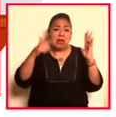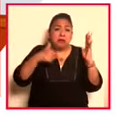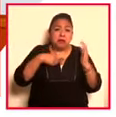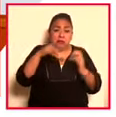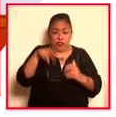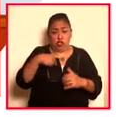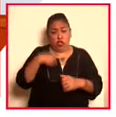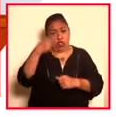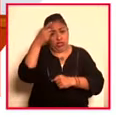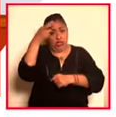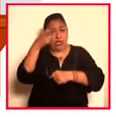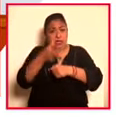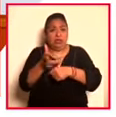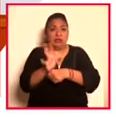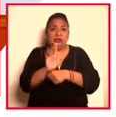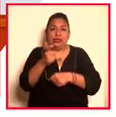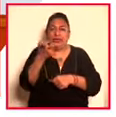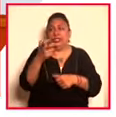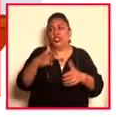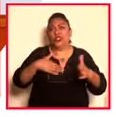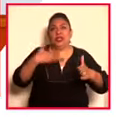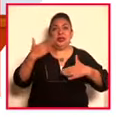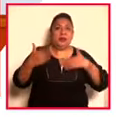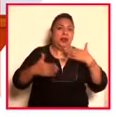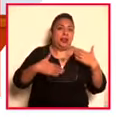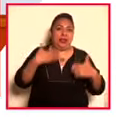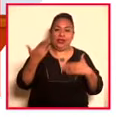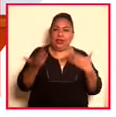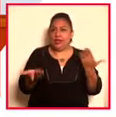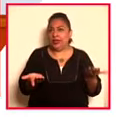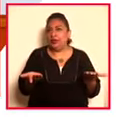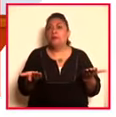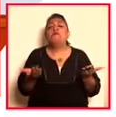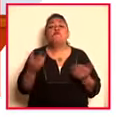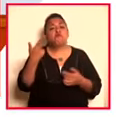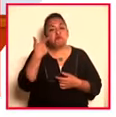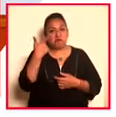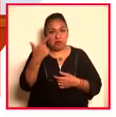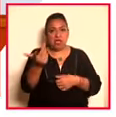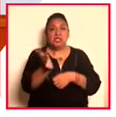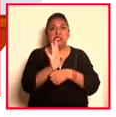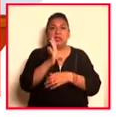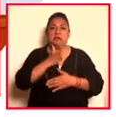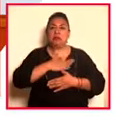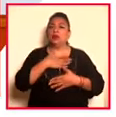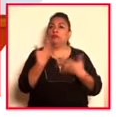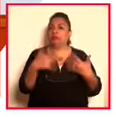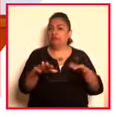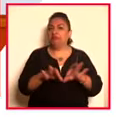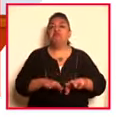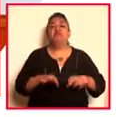director de cine, me divierte, me halaga. Comprueba que mi cine es relevante.